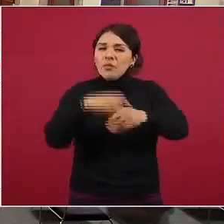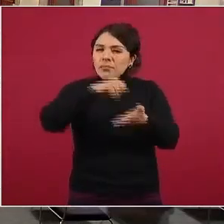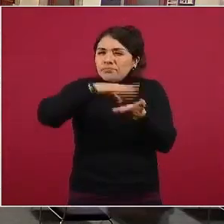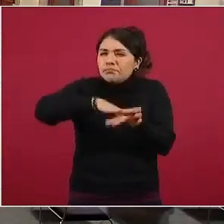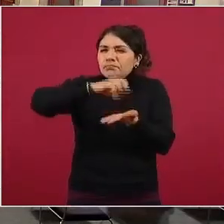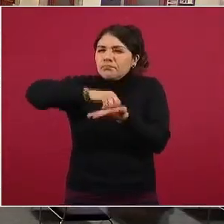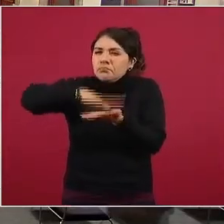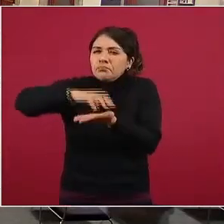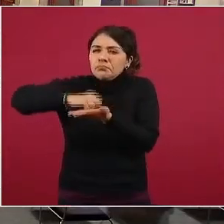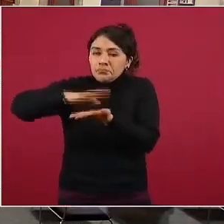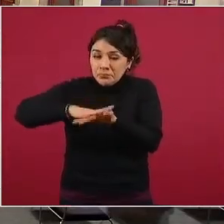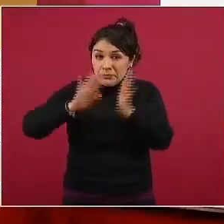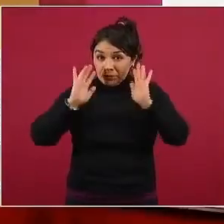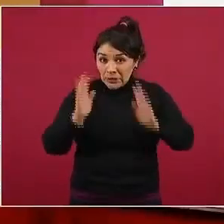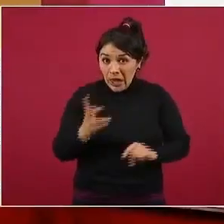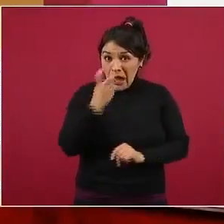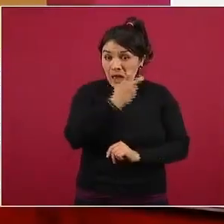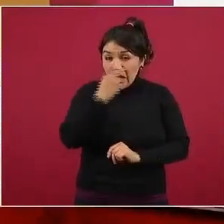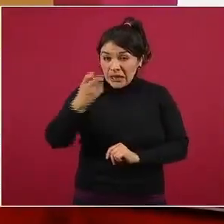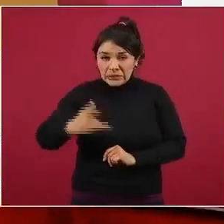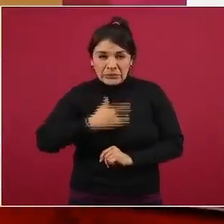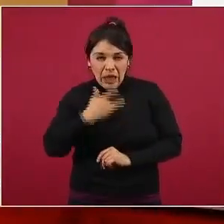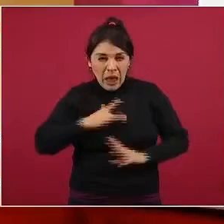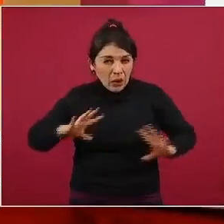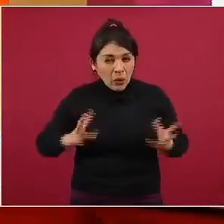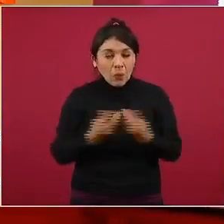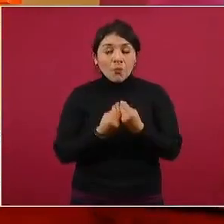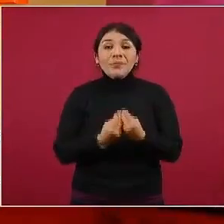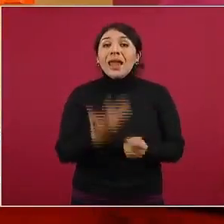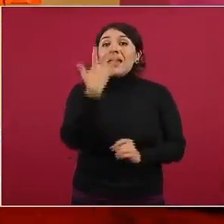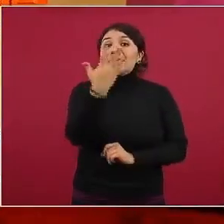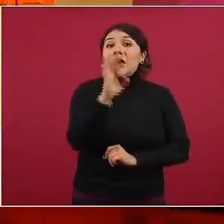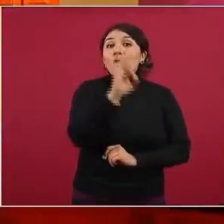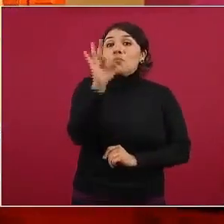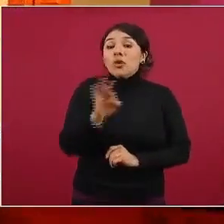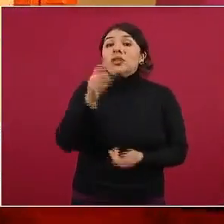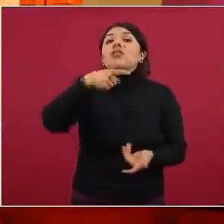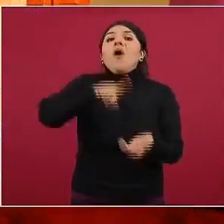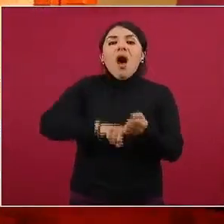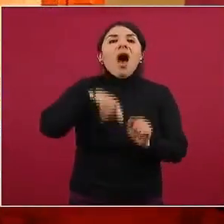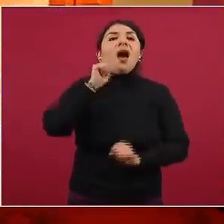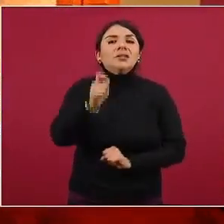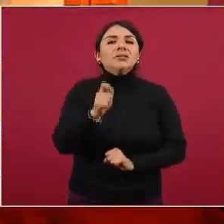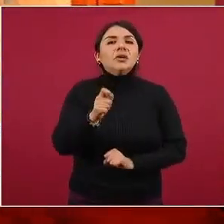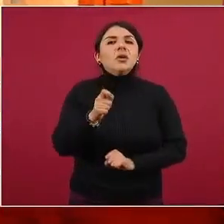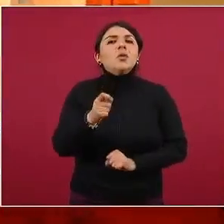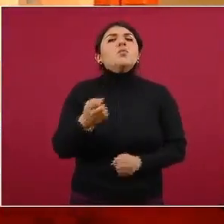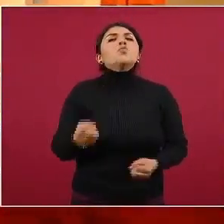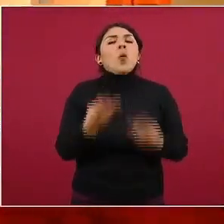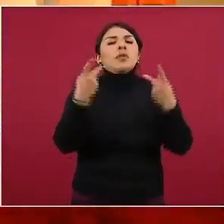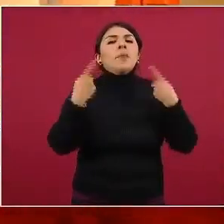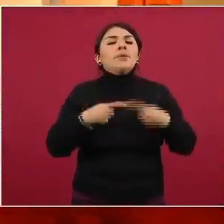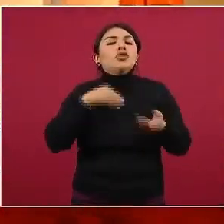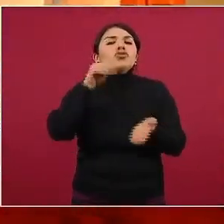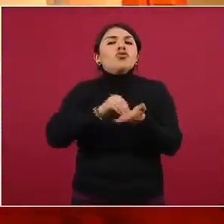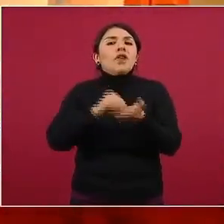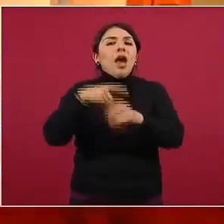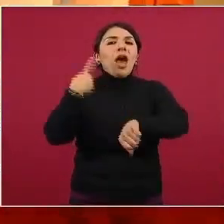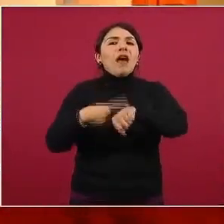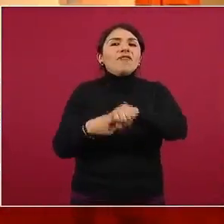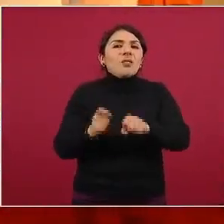registrado, de estos casos estimados, el 5% representan la proporción de casos activos. En